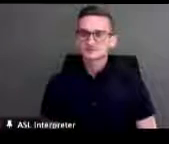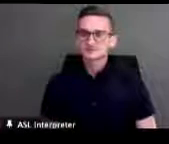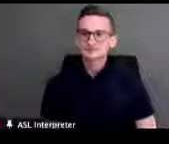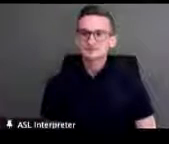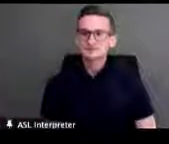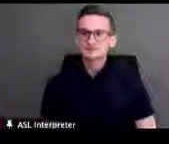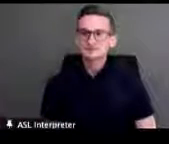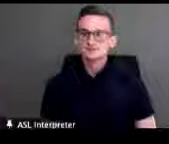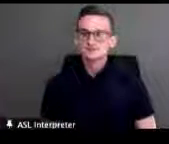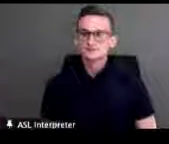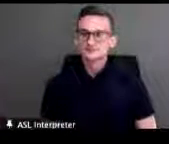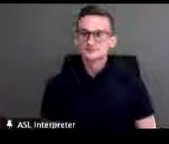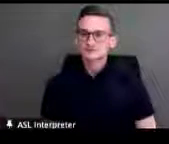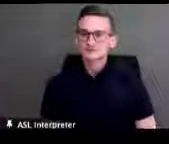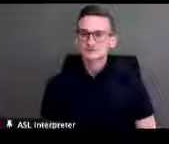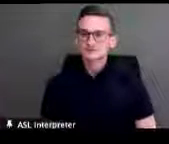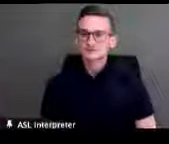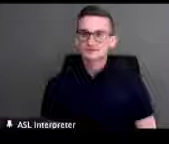marquen el